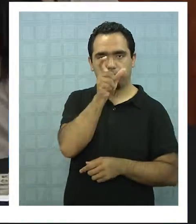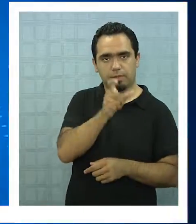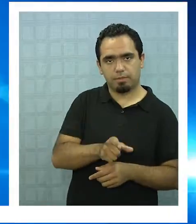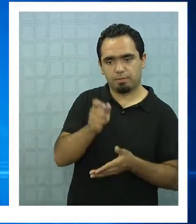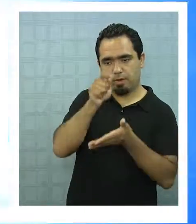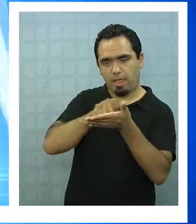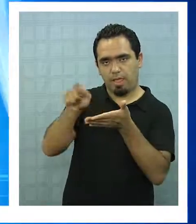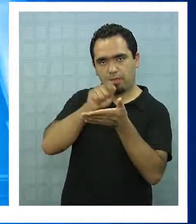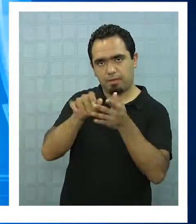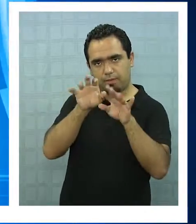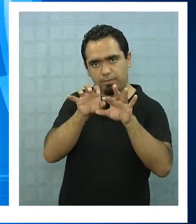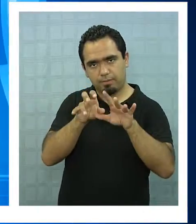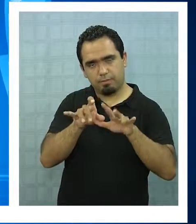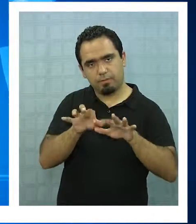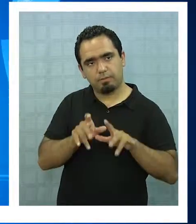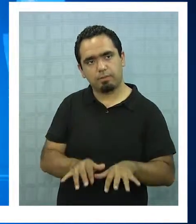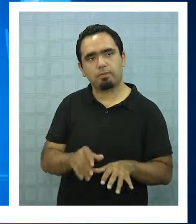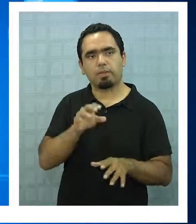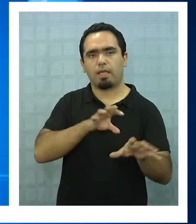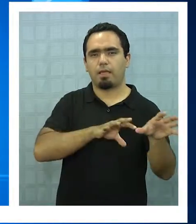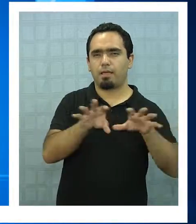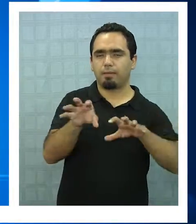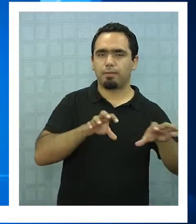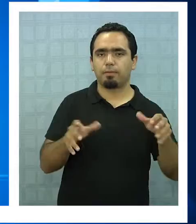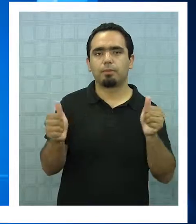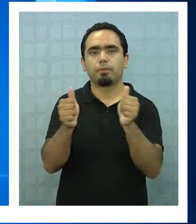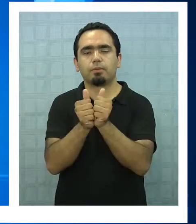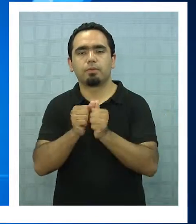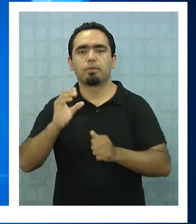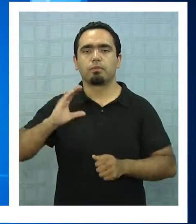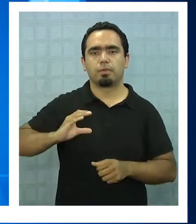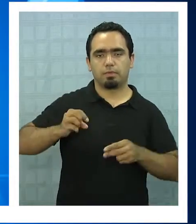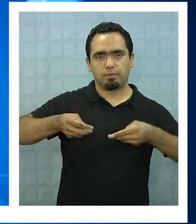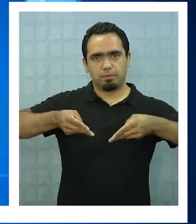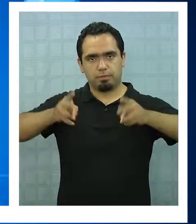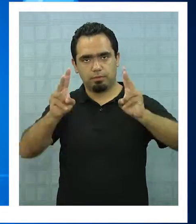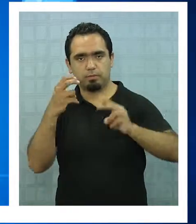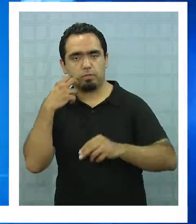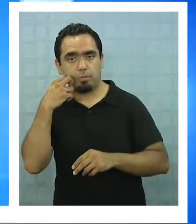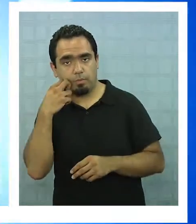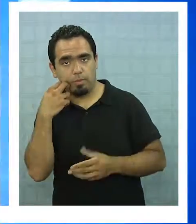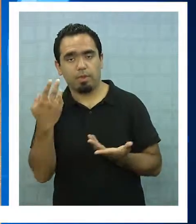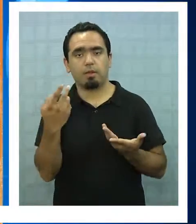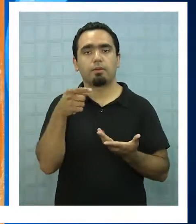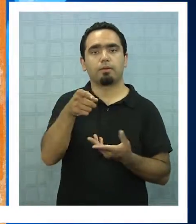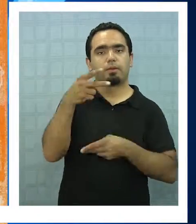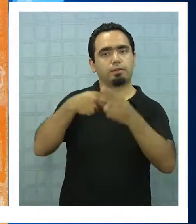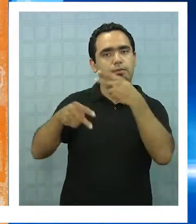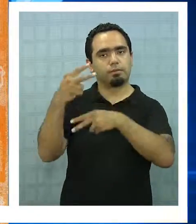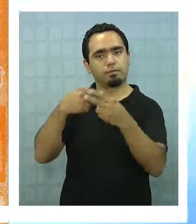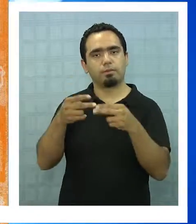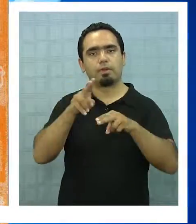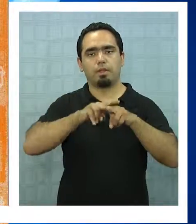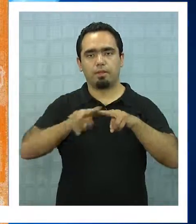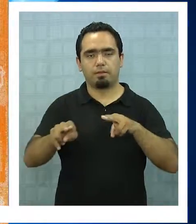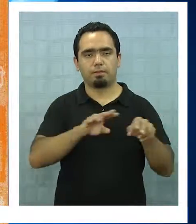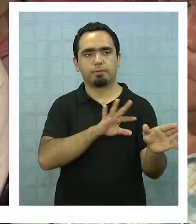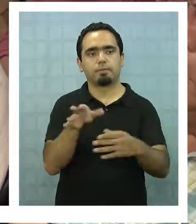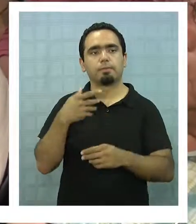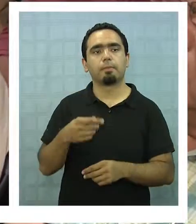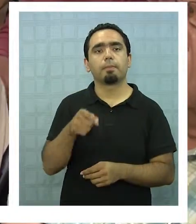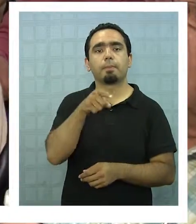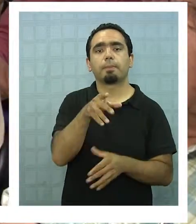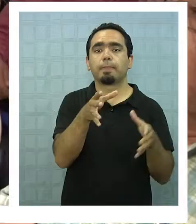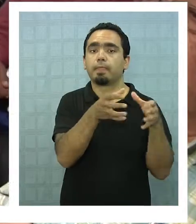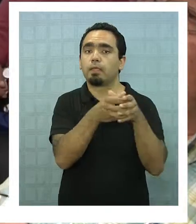como una de las tantas actividades que junto a la Corporación de Derechos Humanos y Sitios de la Memoria están realizando. Con las